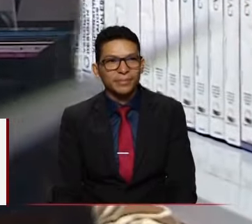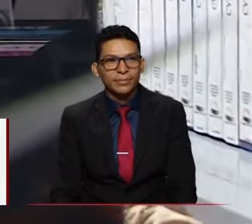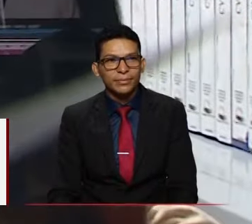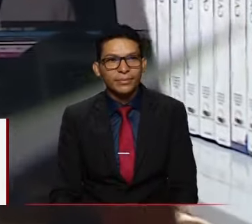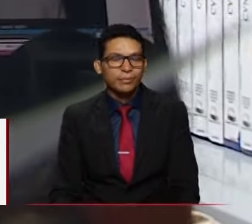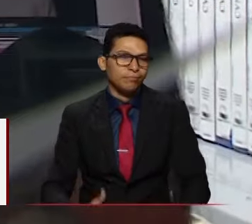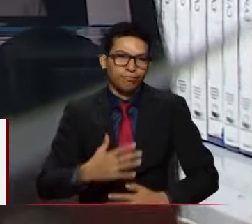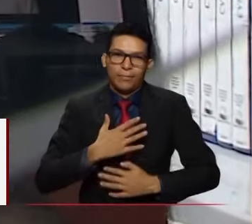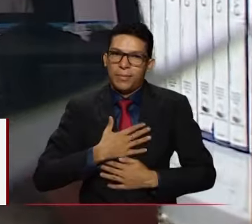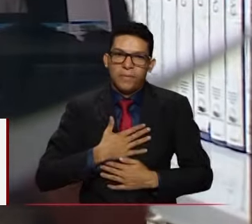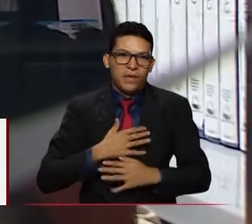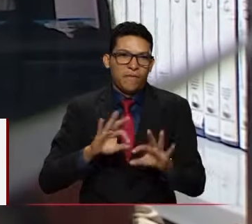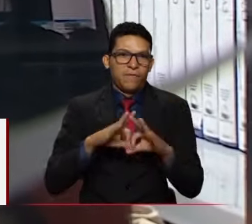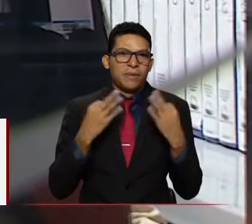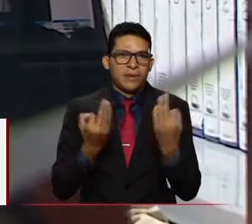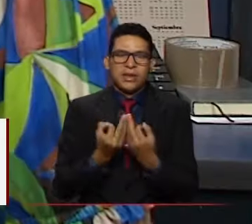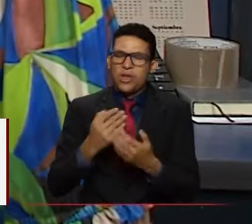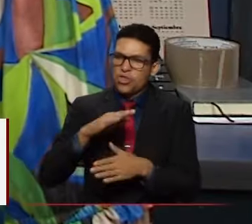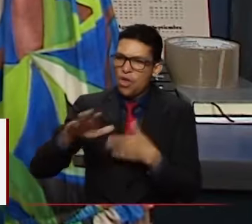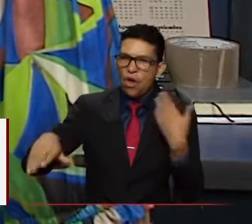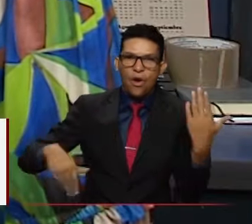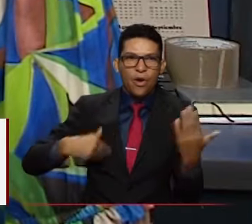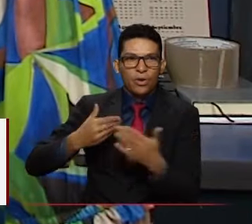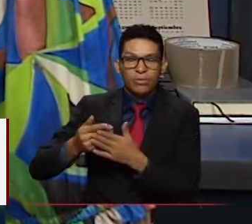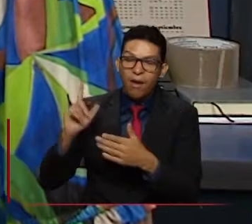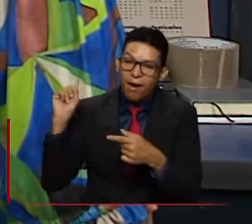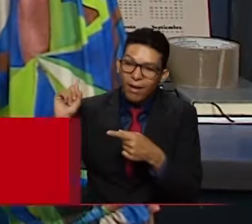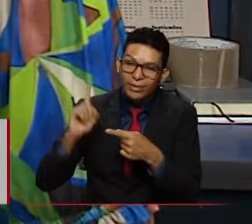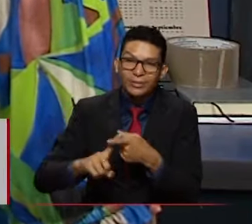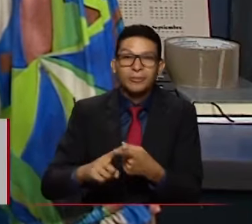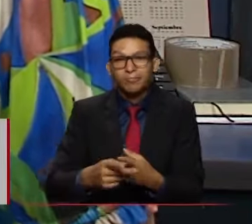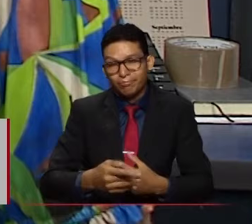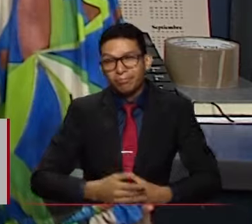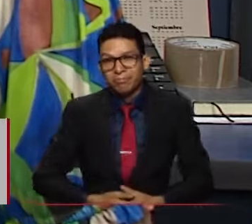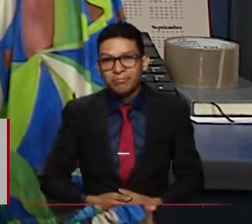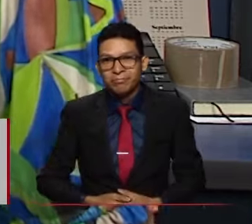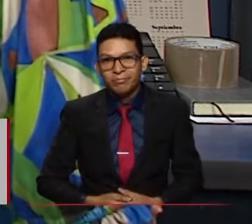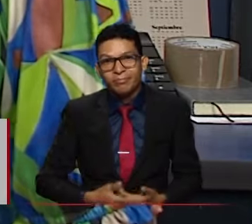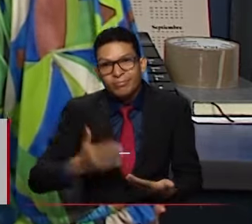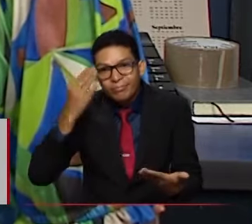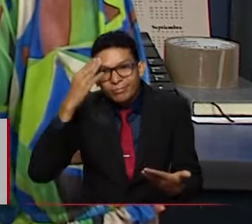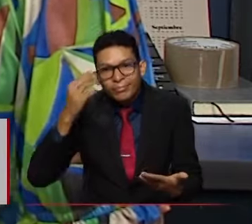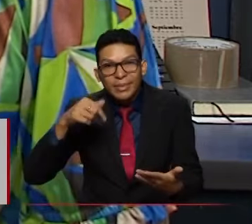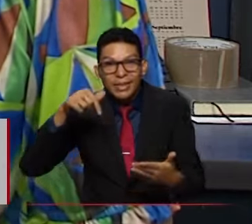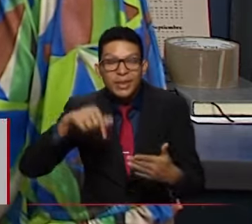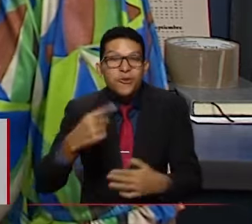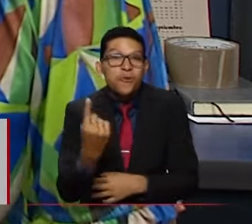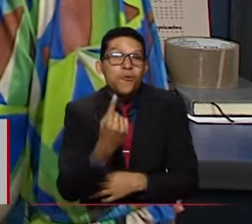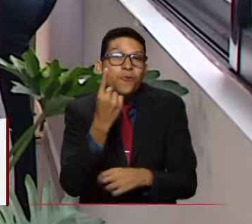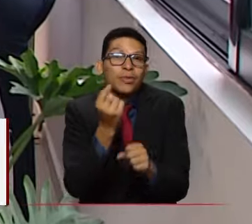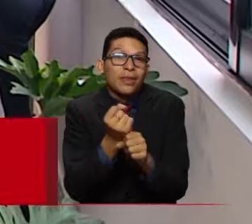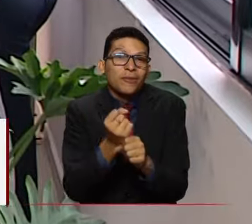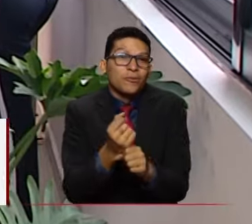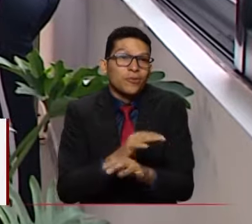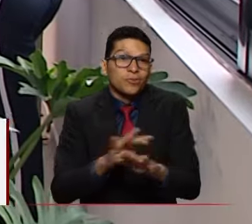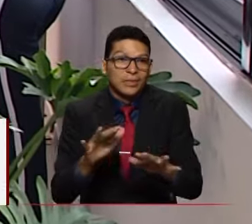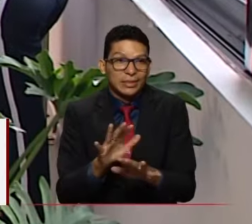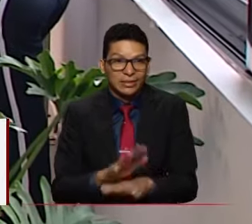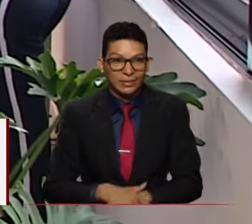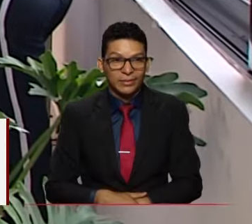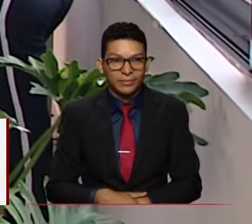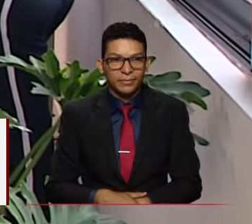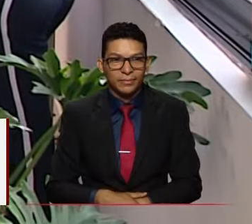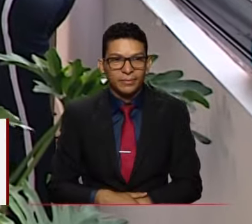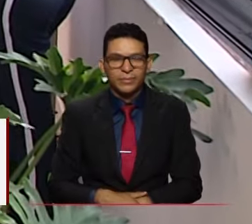mi todo, mi familia durante todo este tiempo, pues, porque como te digo, ha sido el único trabajo que he tenido.